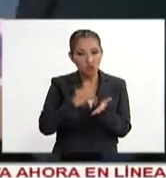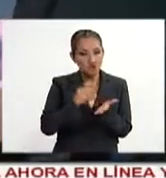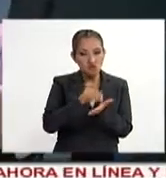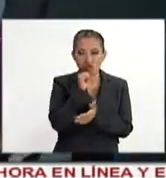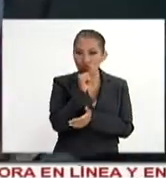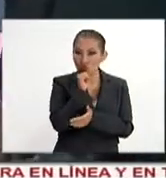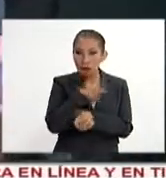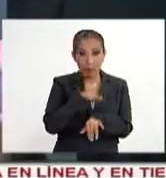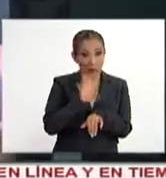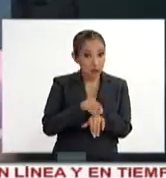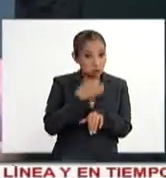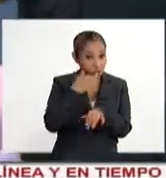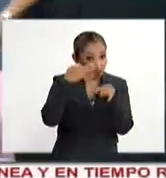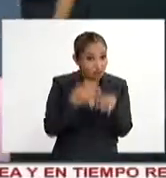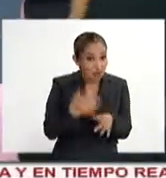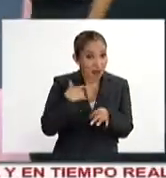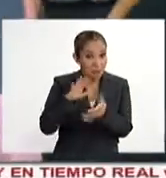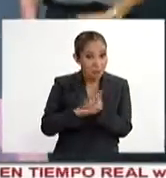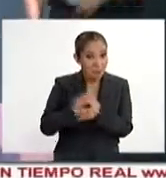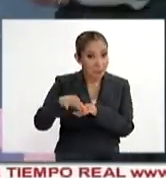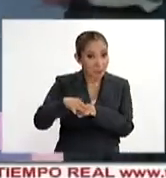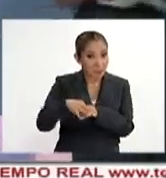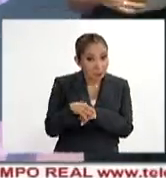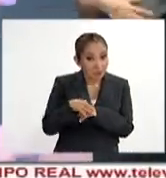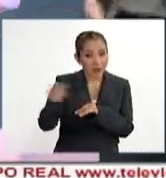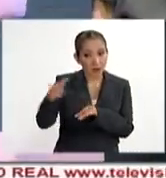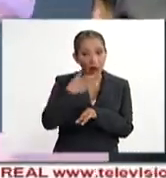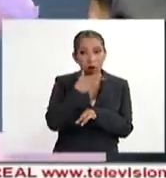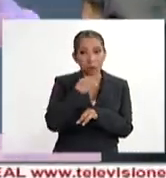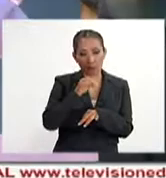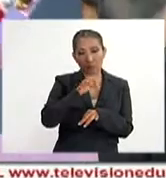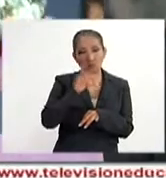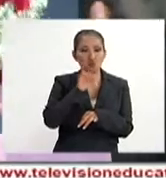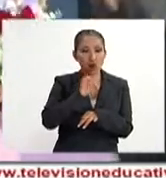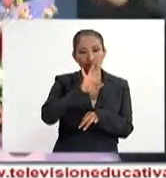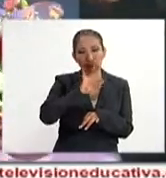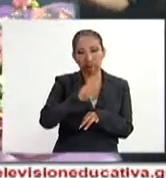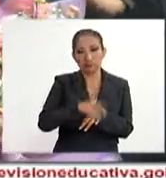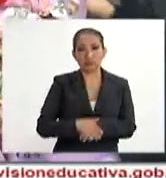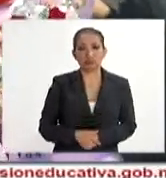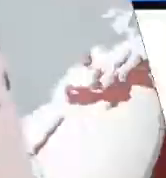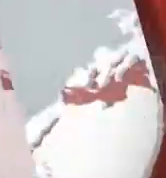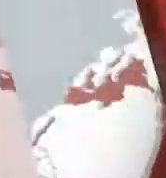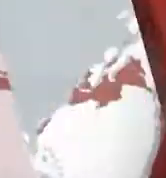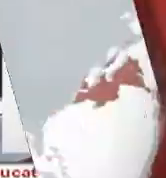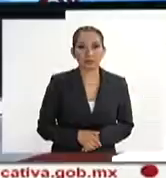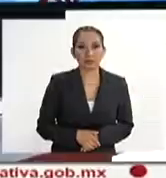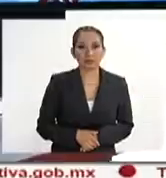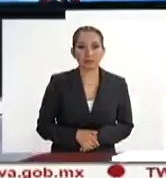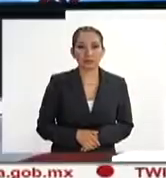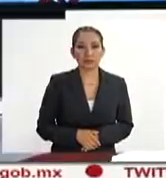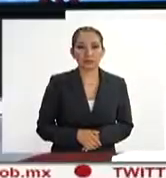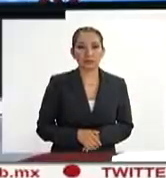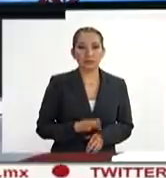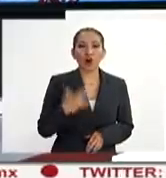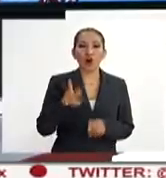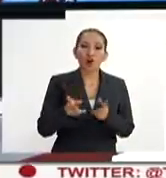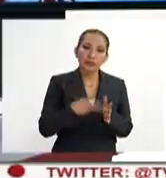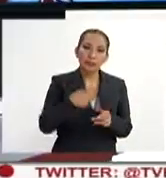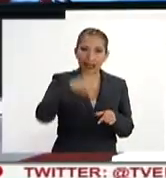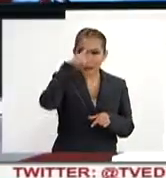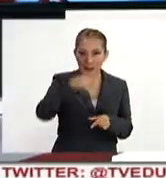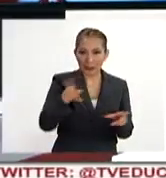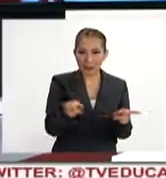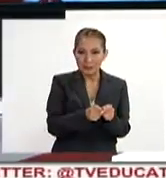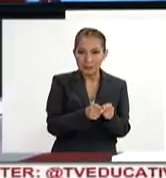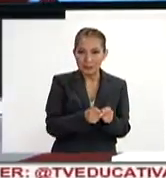no se han legalizado los matrimonios entre personas del mismo sexo. De regreso a nuestro país, vamos